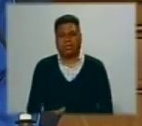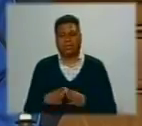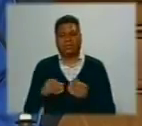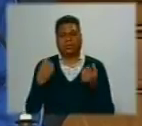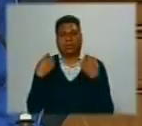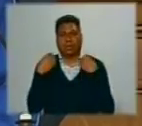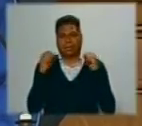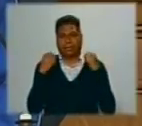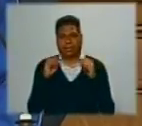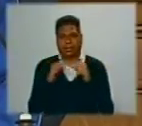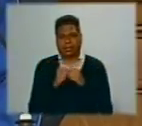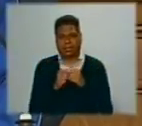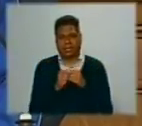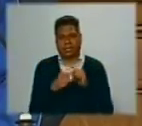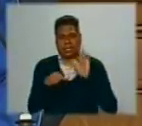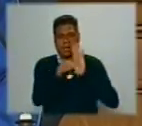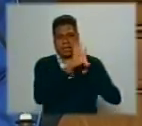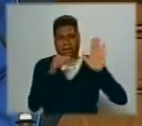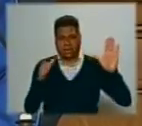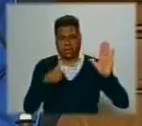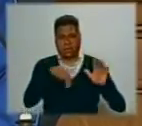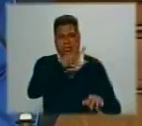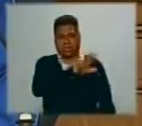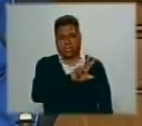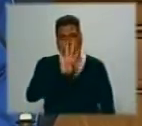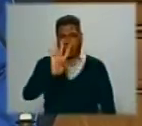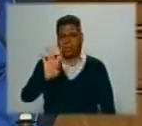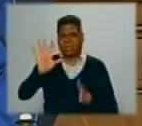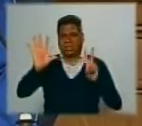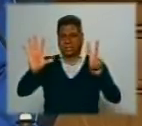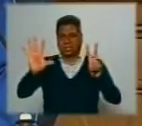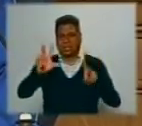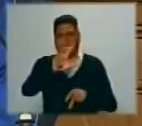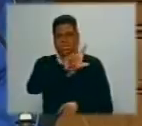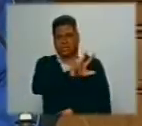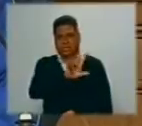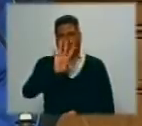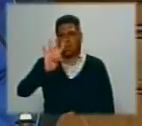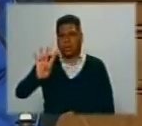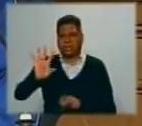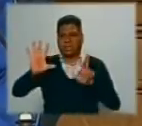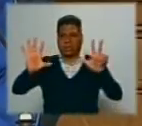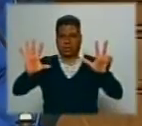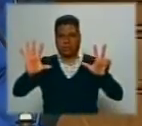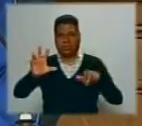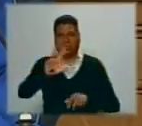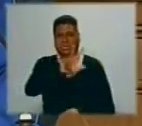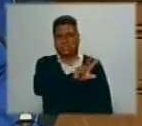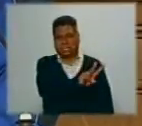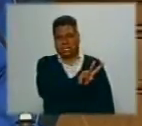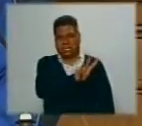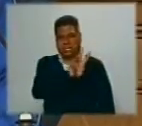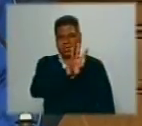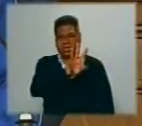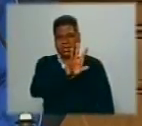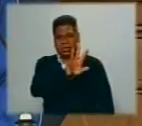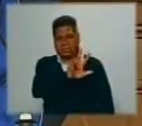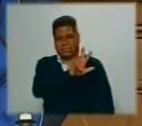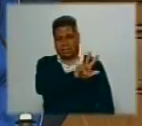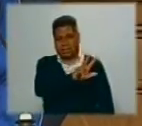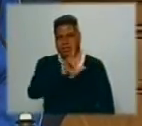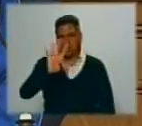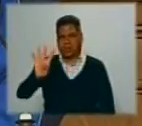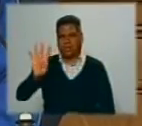los artículos 347, 348 y 349 de la Constitución de la